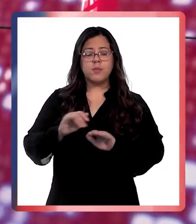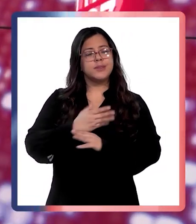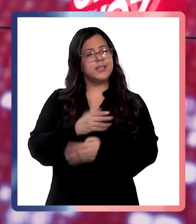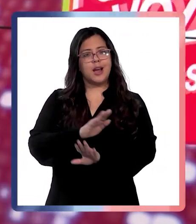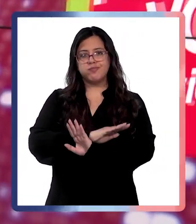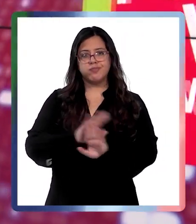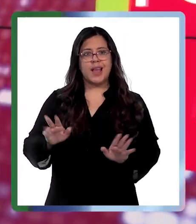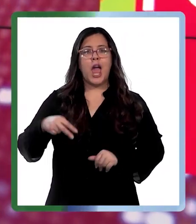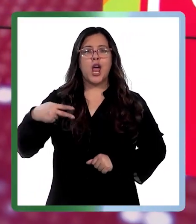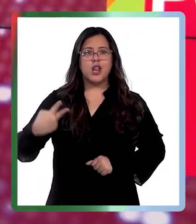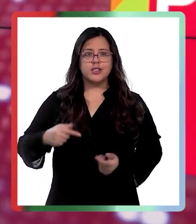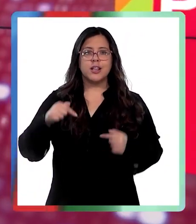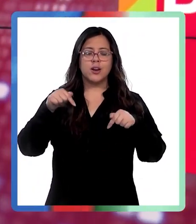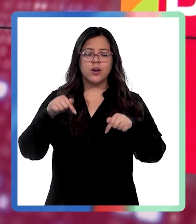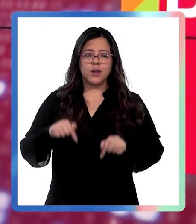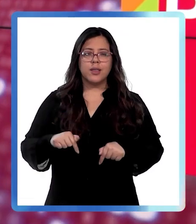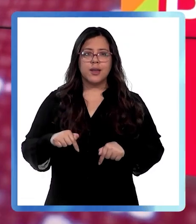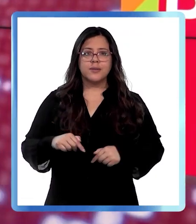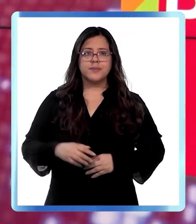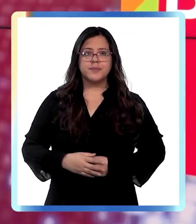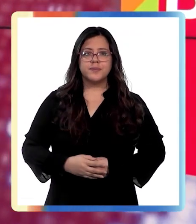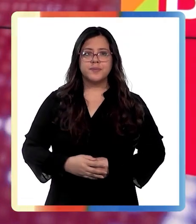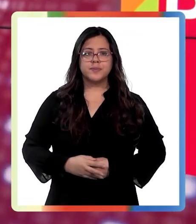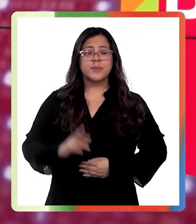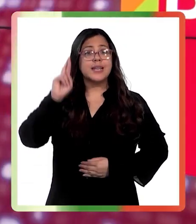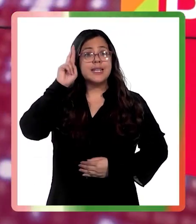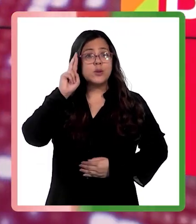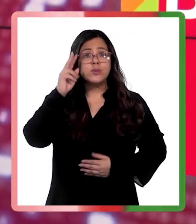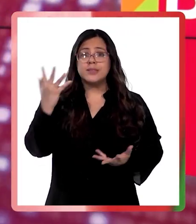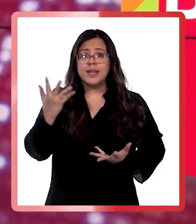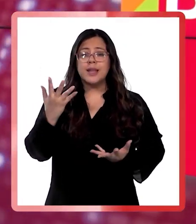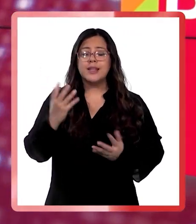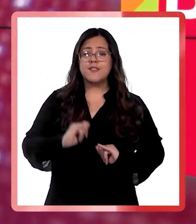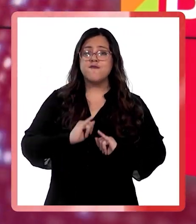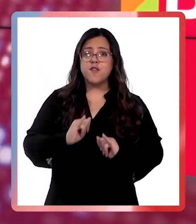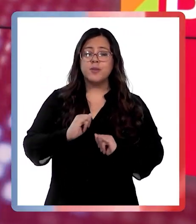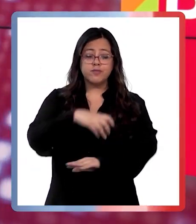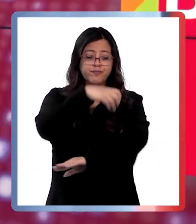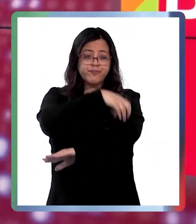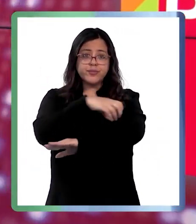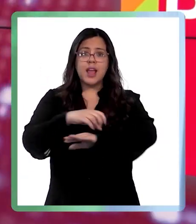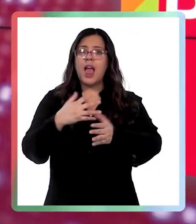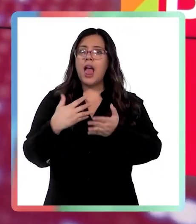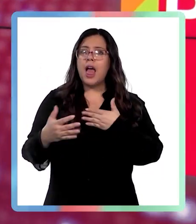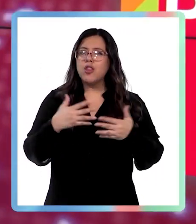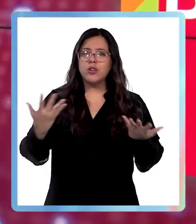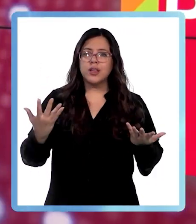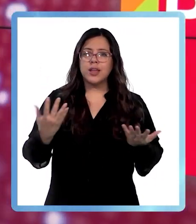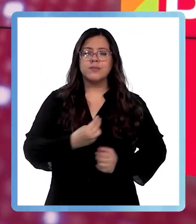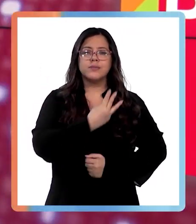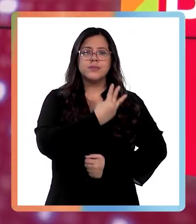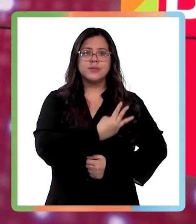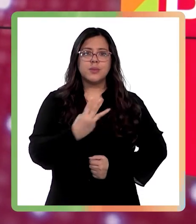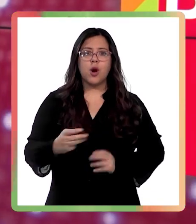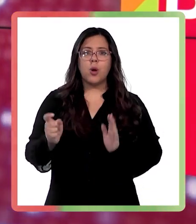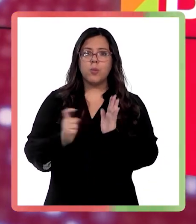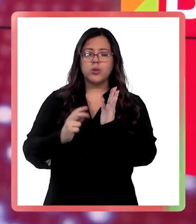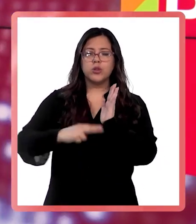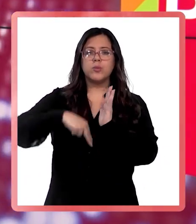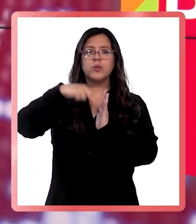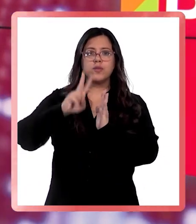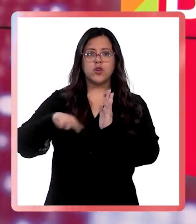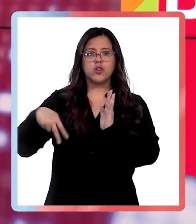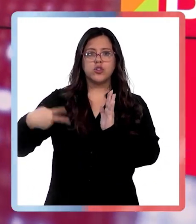Y con esto damos por finalizada la revisión de las noticias de esta jornada. Recuerden que la información de las regiones la pueden encontrar en nuestra página